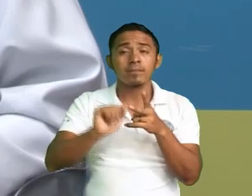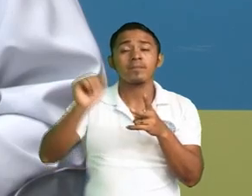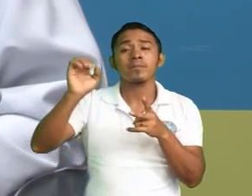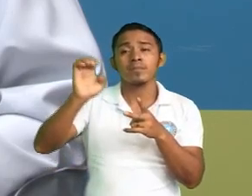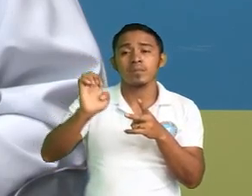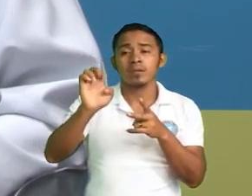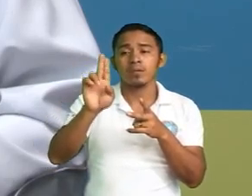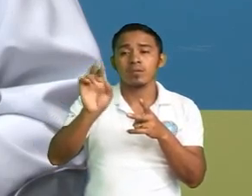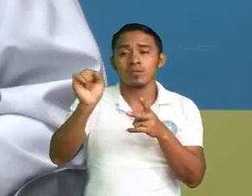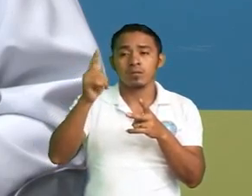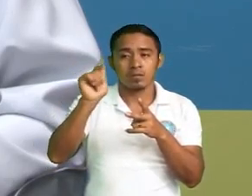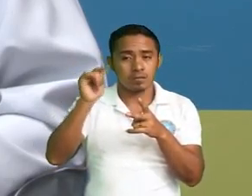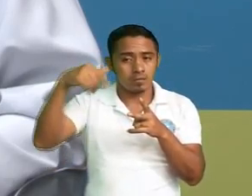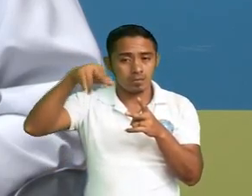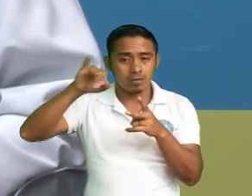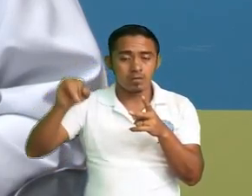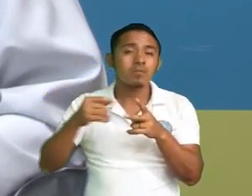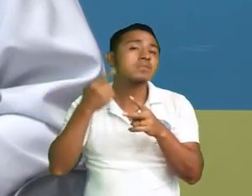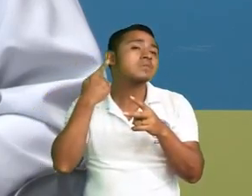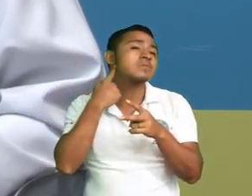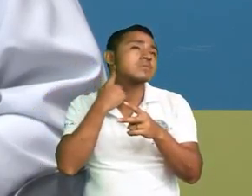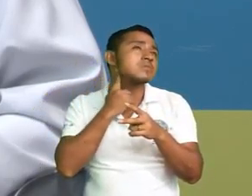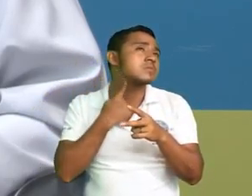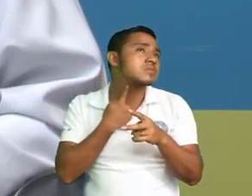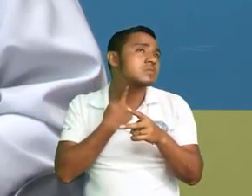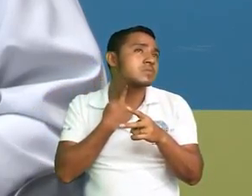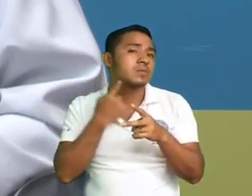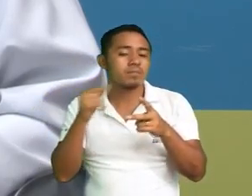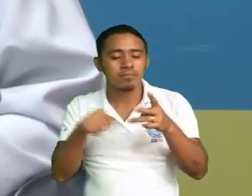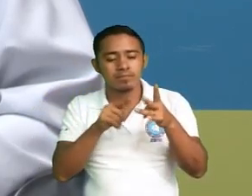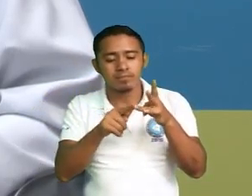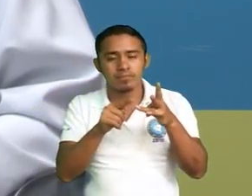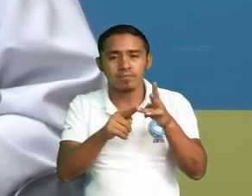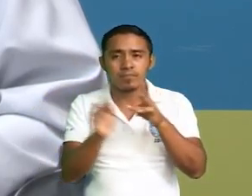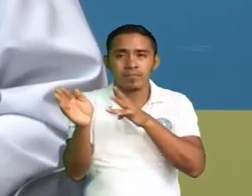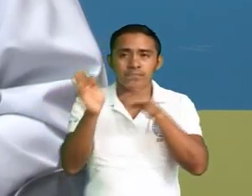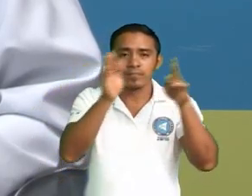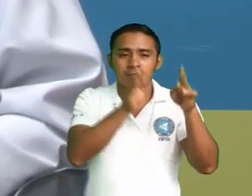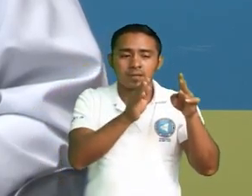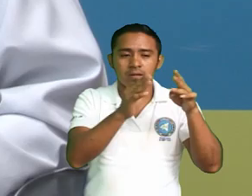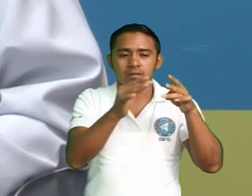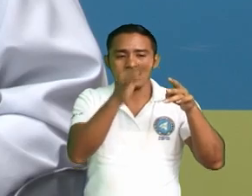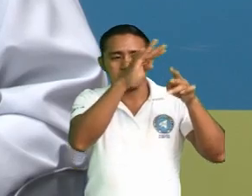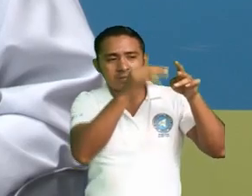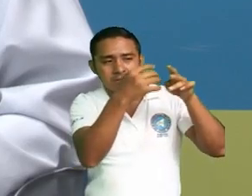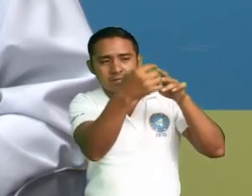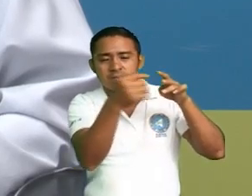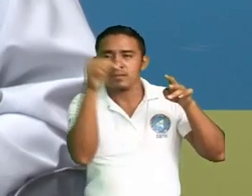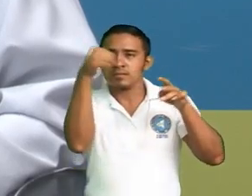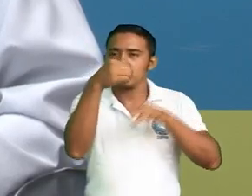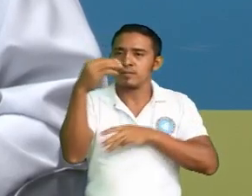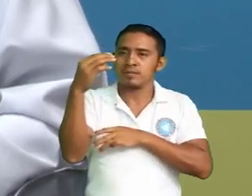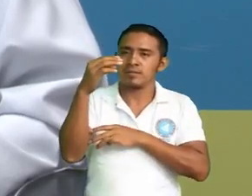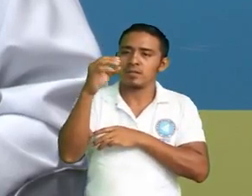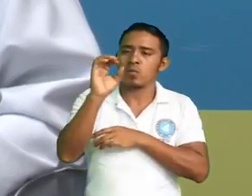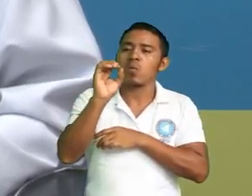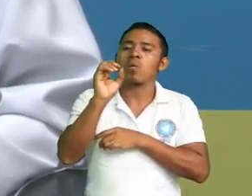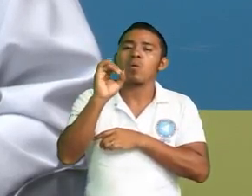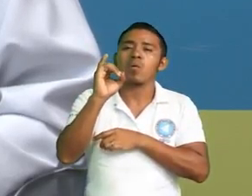el oído con la garganta, y las celdillas mastoideas. Eso se llama oído